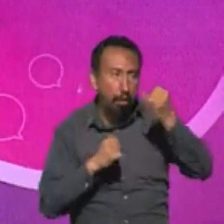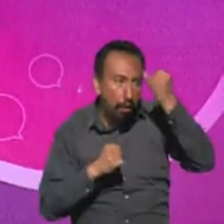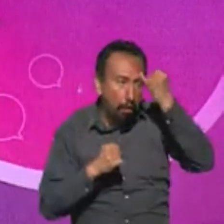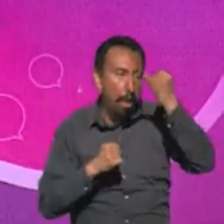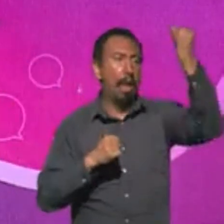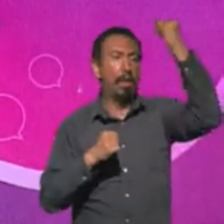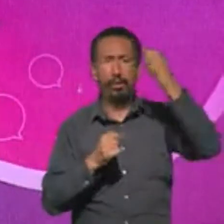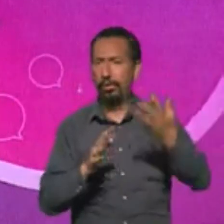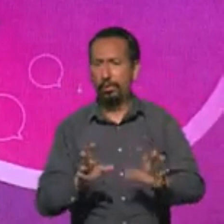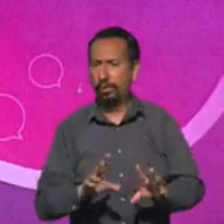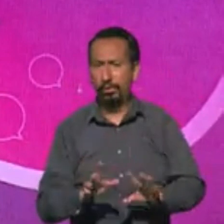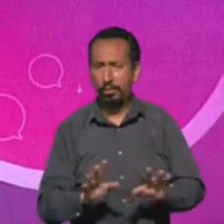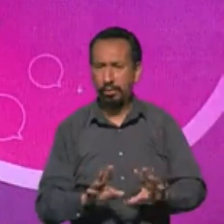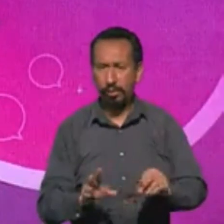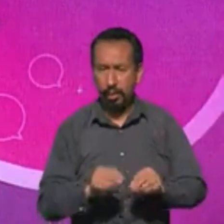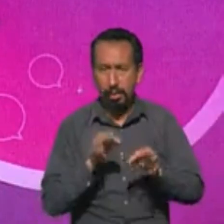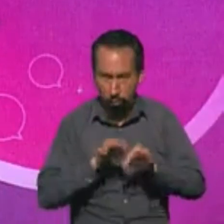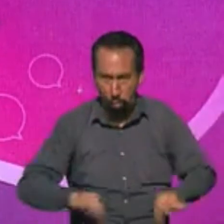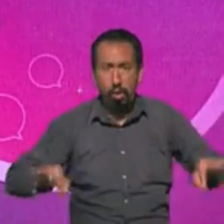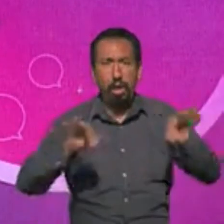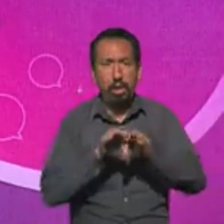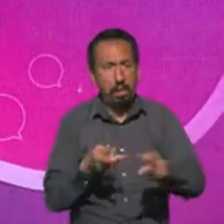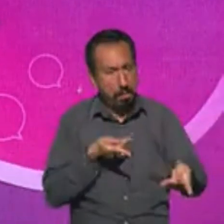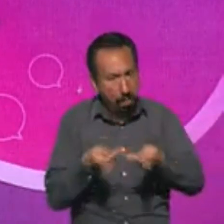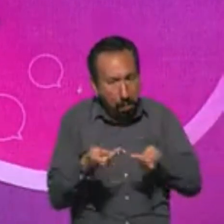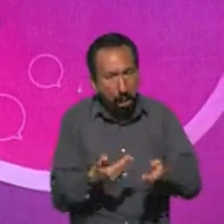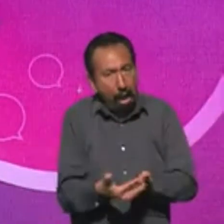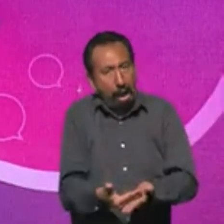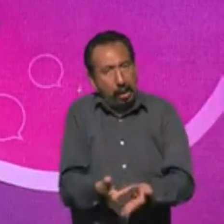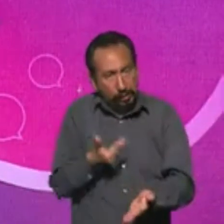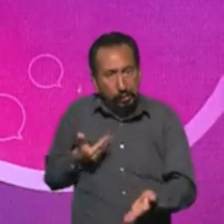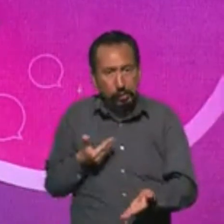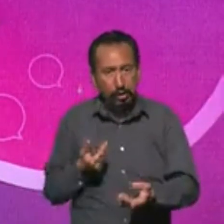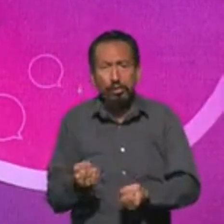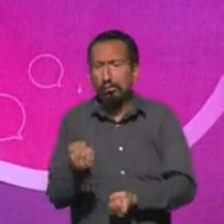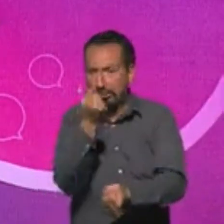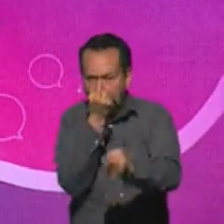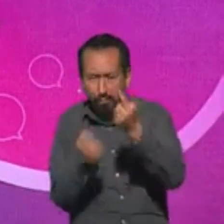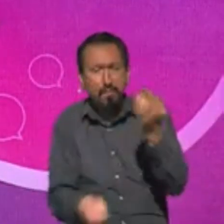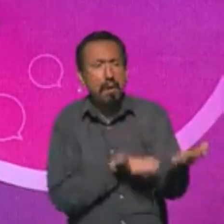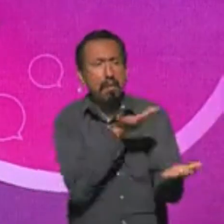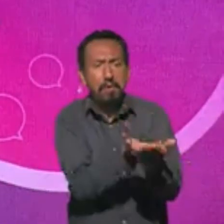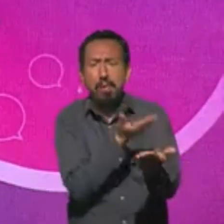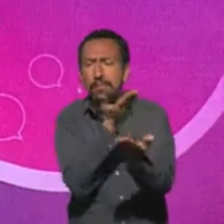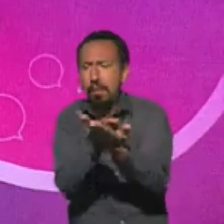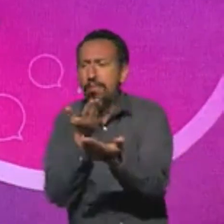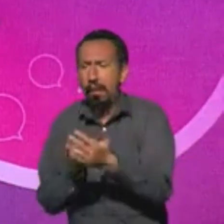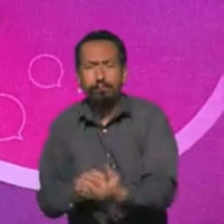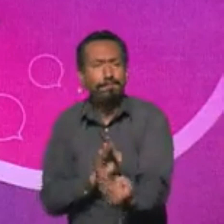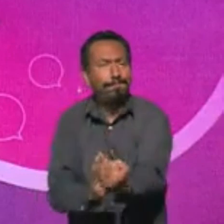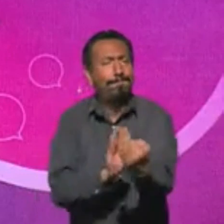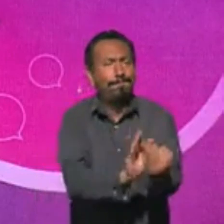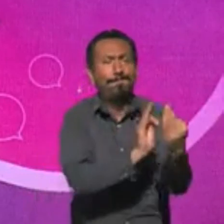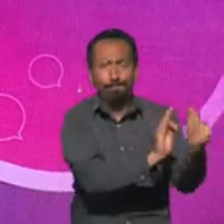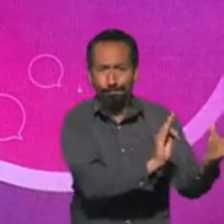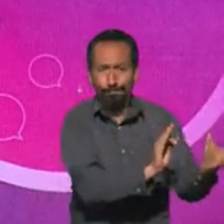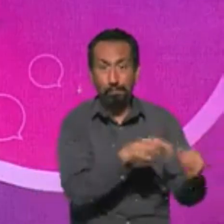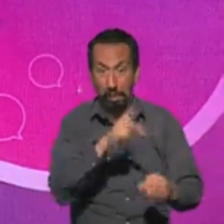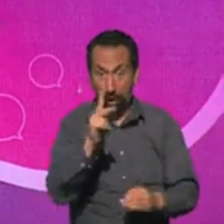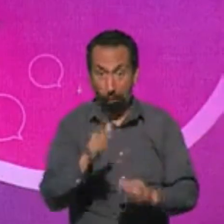muy fácil proponer es muy fácil confrontar pero Qué difícil es